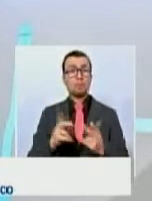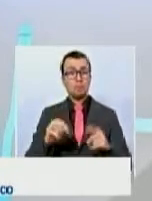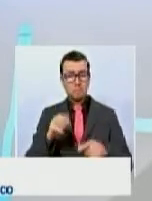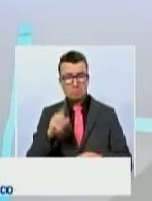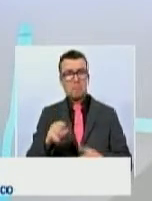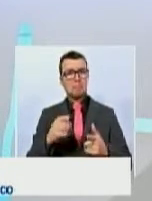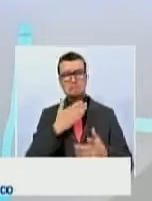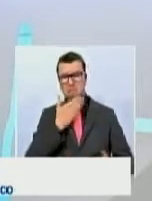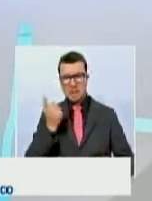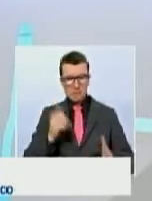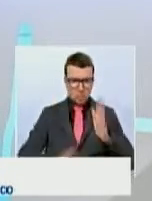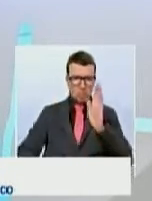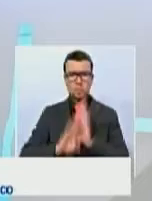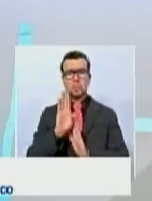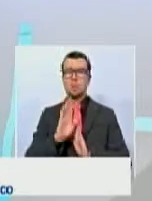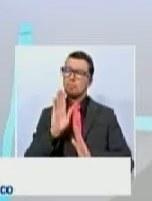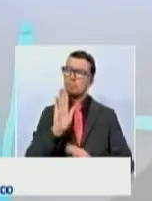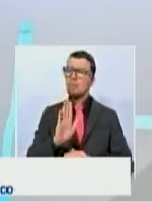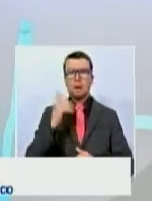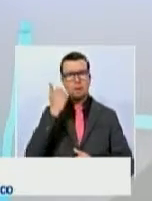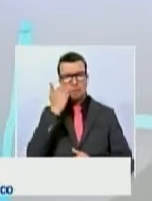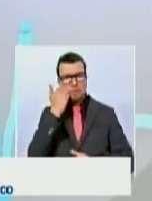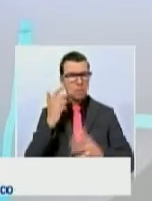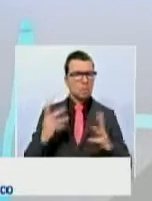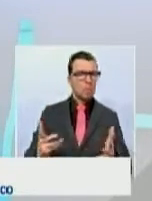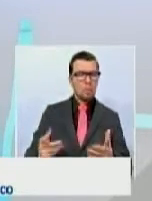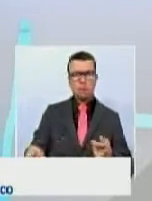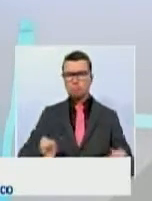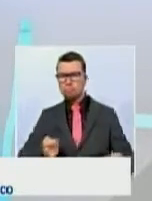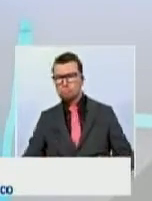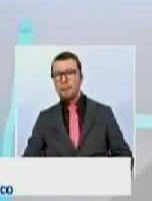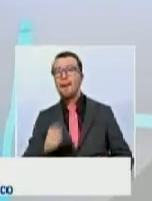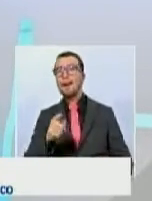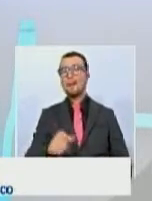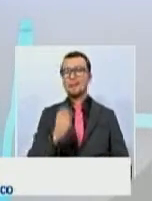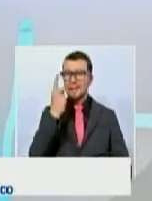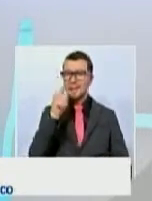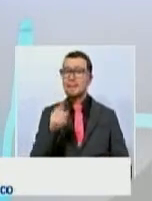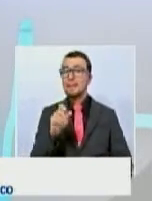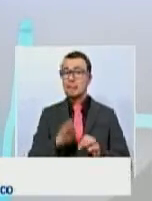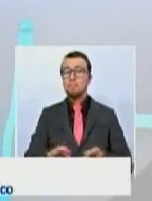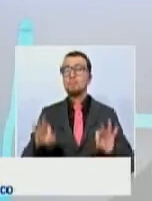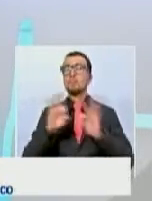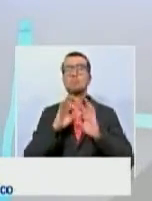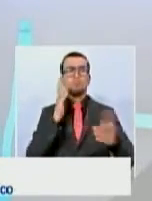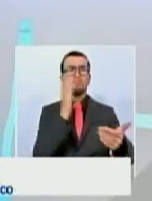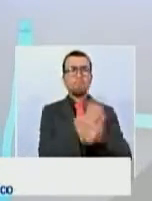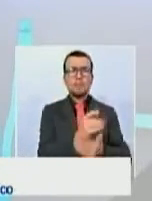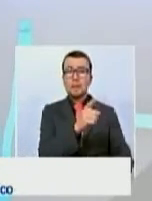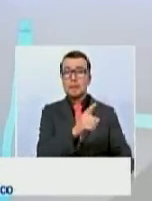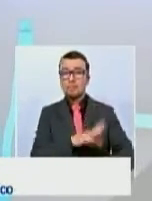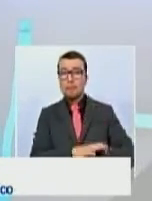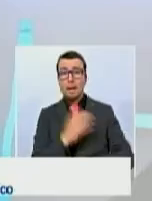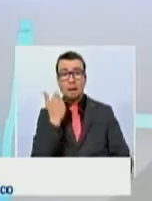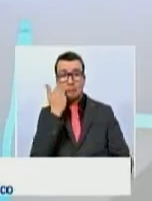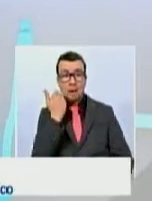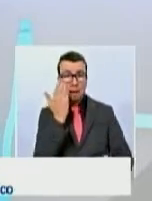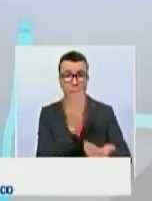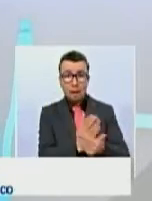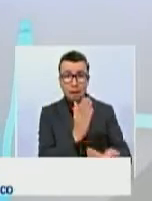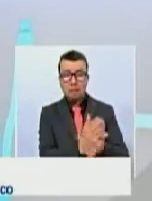con el concepto de la enfermedad, que entiendan la importancia de la consulta médica y del peligro de